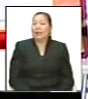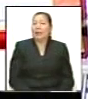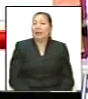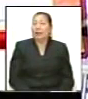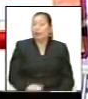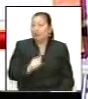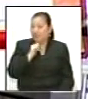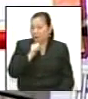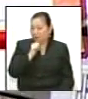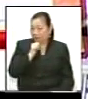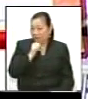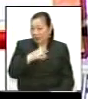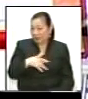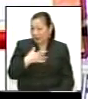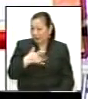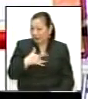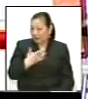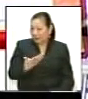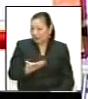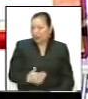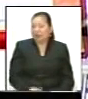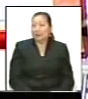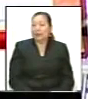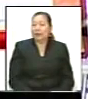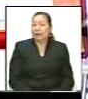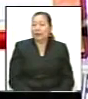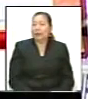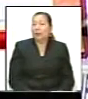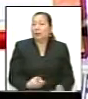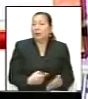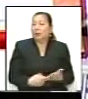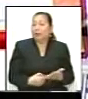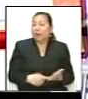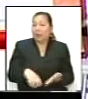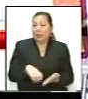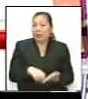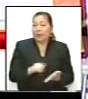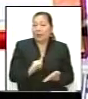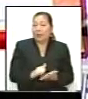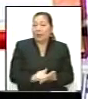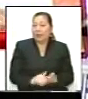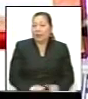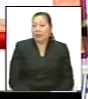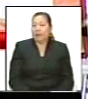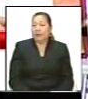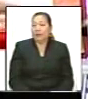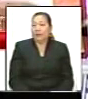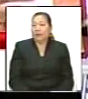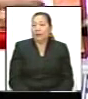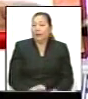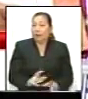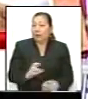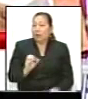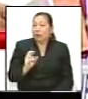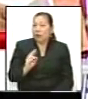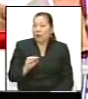una falta de sensibilización, presidente, porque los pobladores del centro poblado